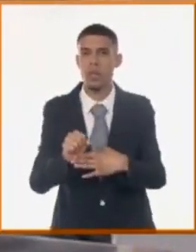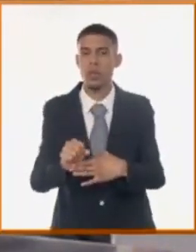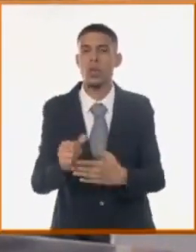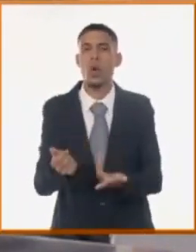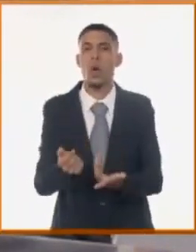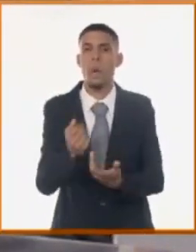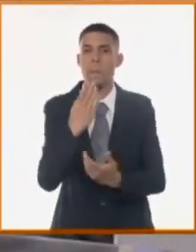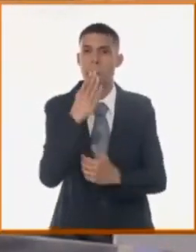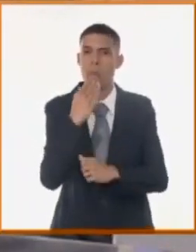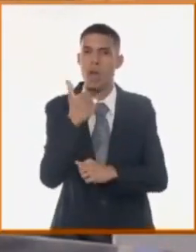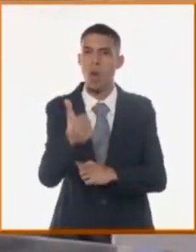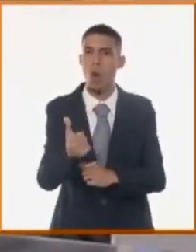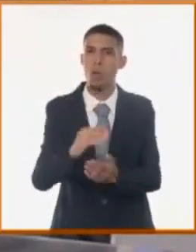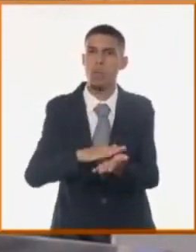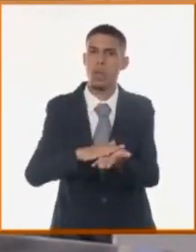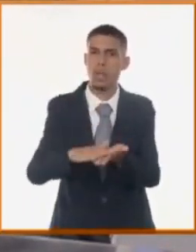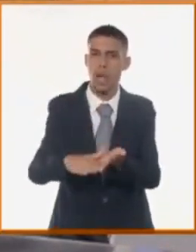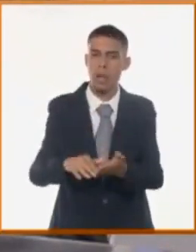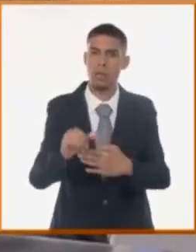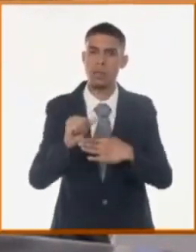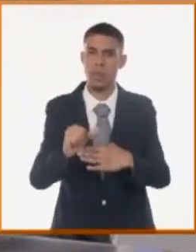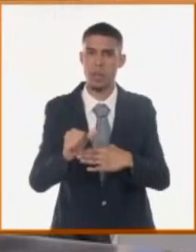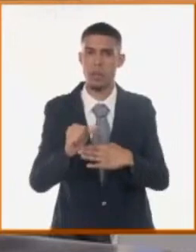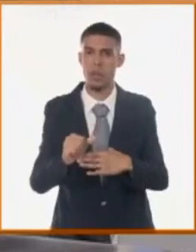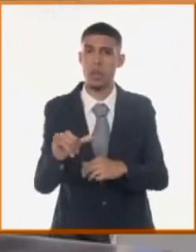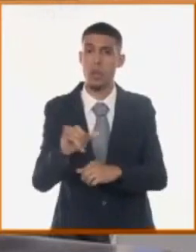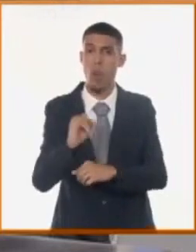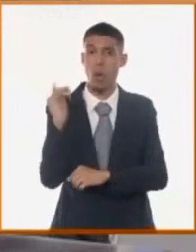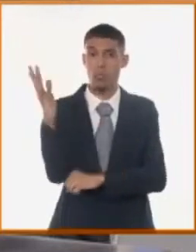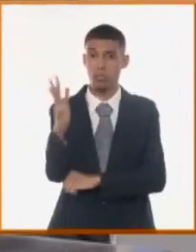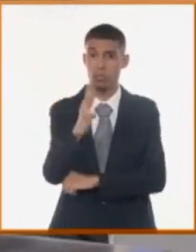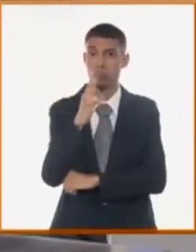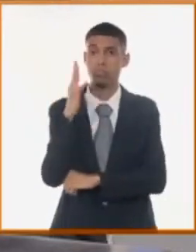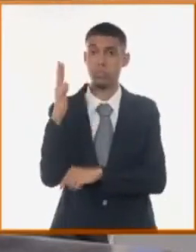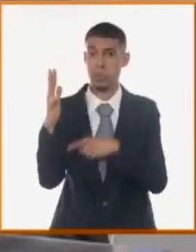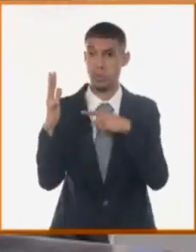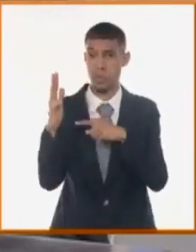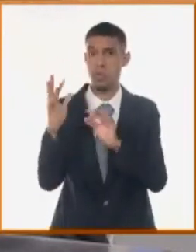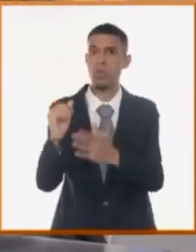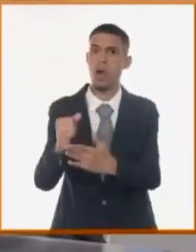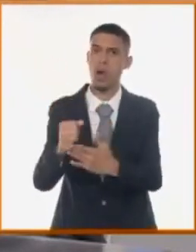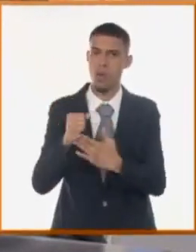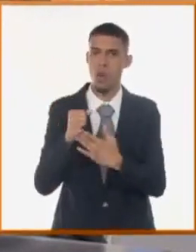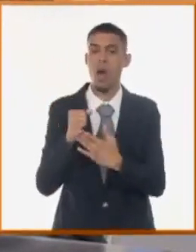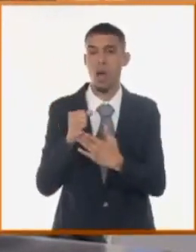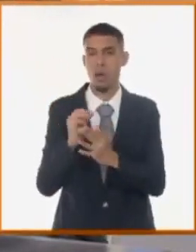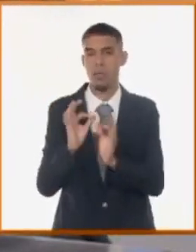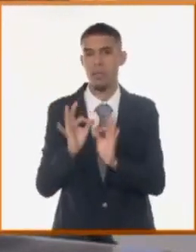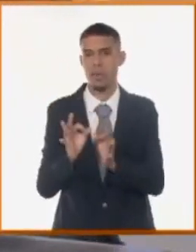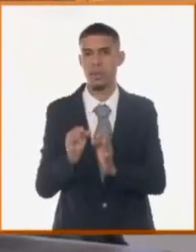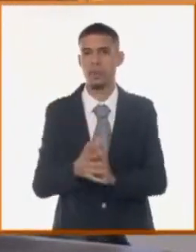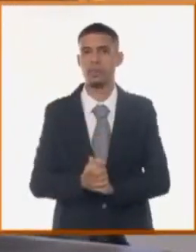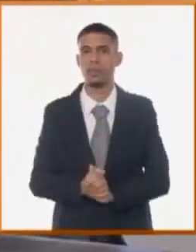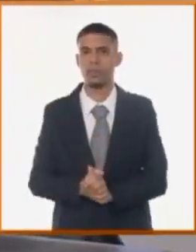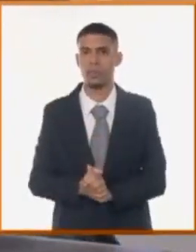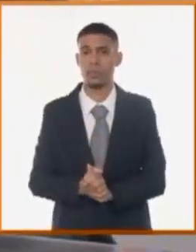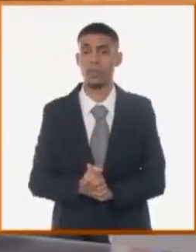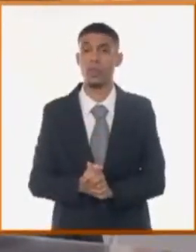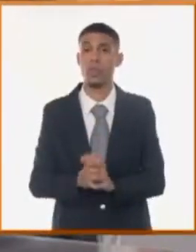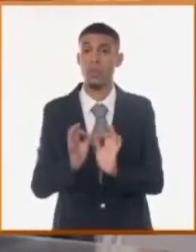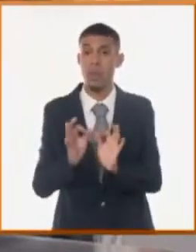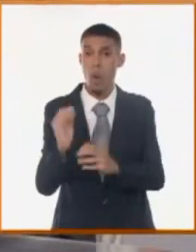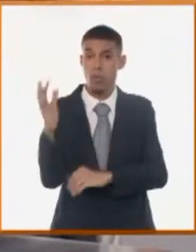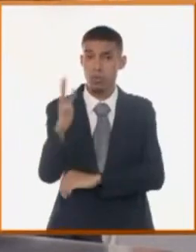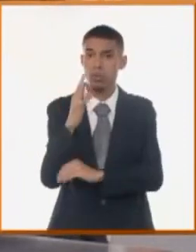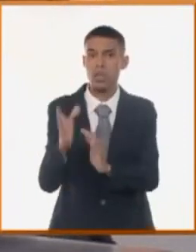cobertura, mayores prestaciones. Con el medio ambiente es una tecnología que es amigable porque consume, se optimiza el